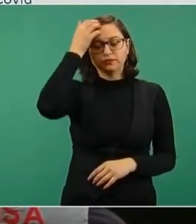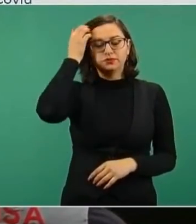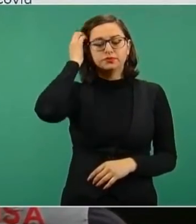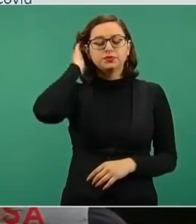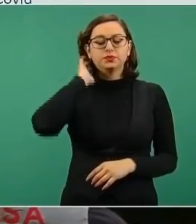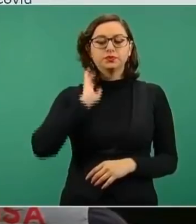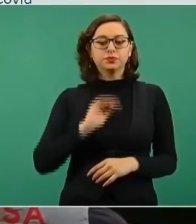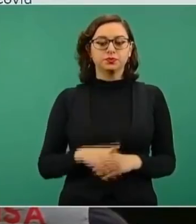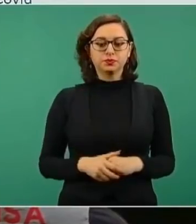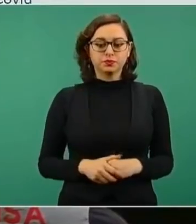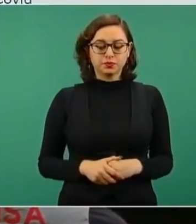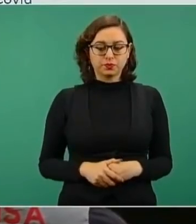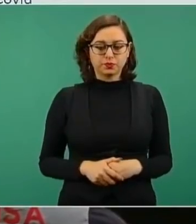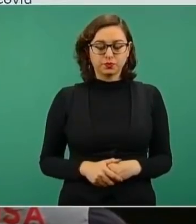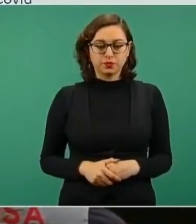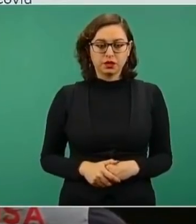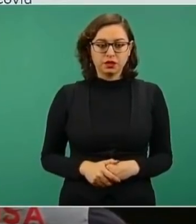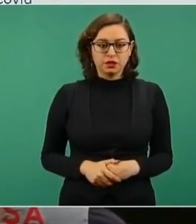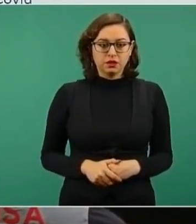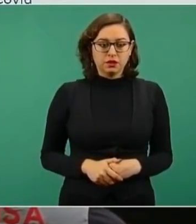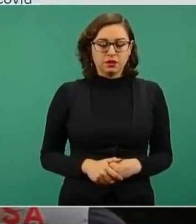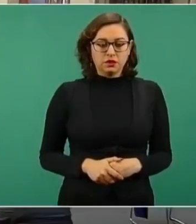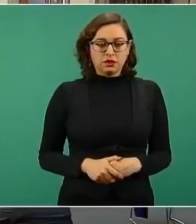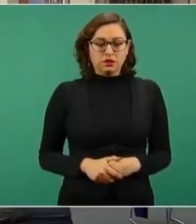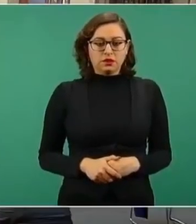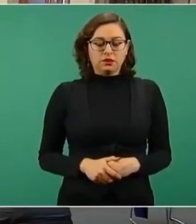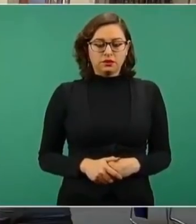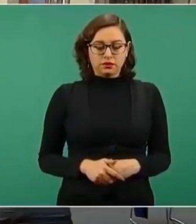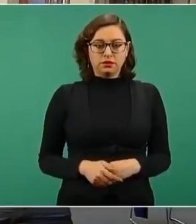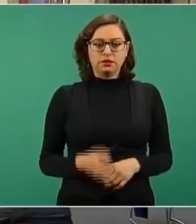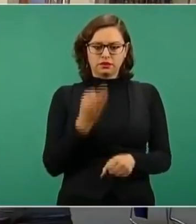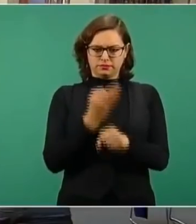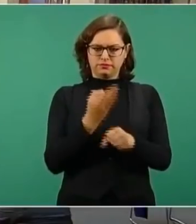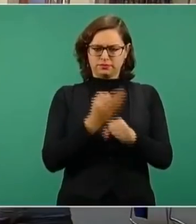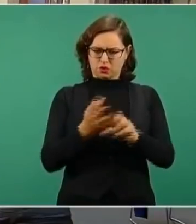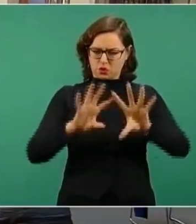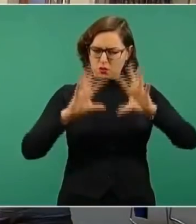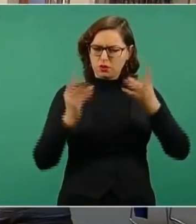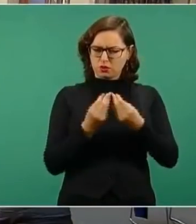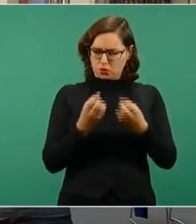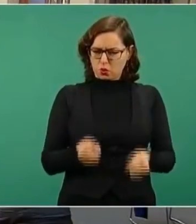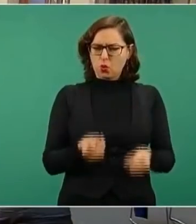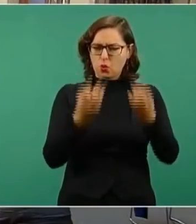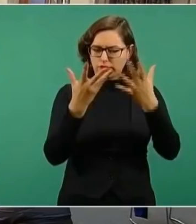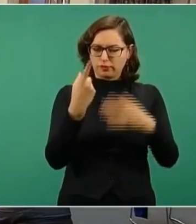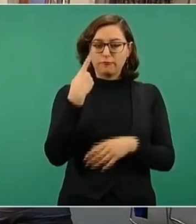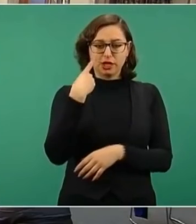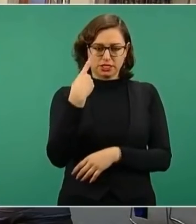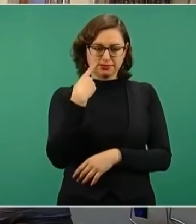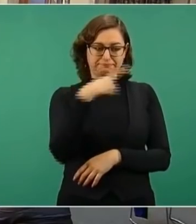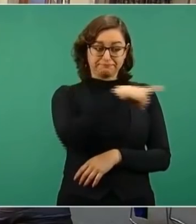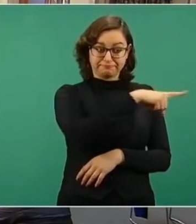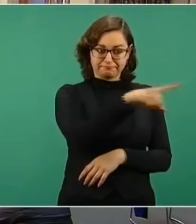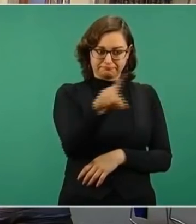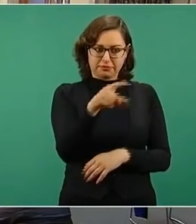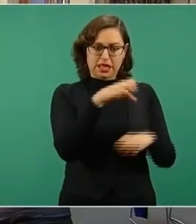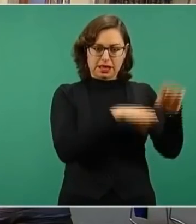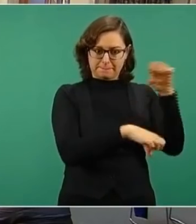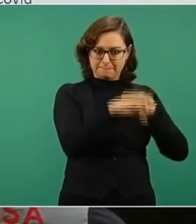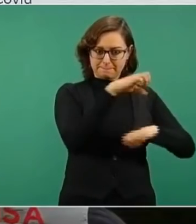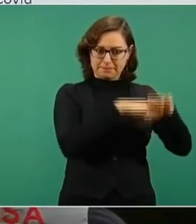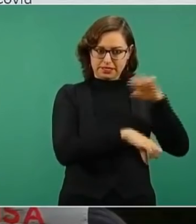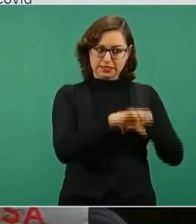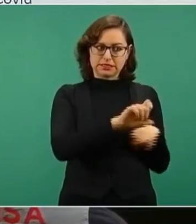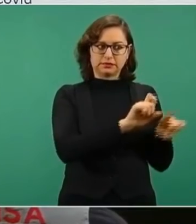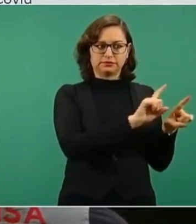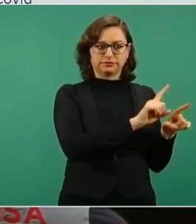Solo en el caso de esas empresas, ahorita vamos a decir de cuánto es el monto total de los subsidios. Solo en el caso de esas empresas